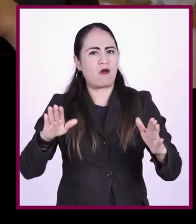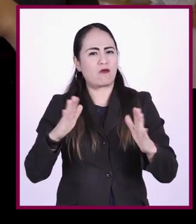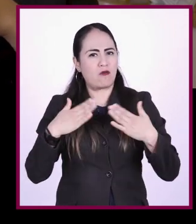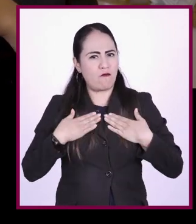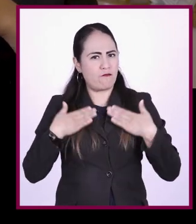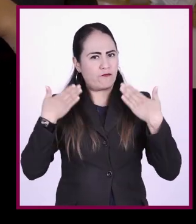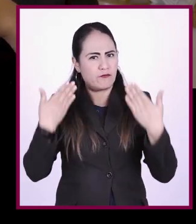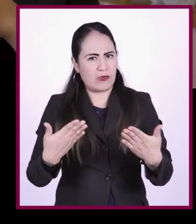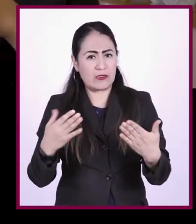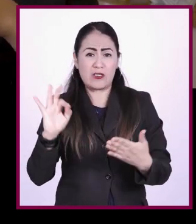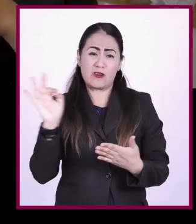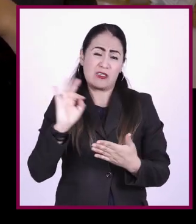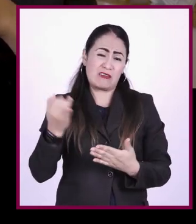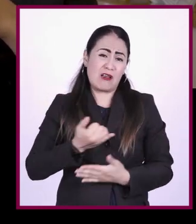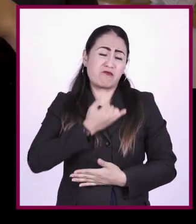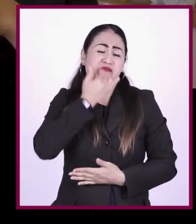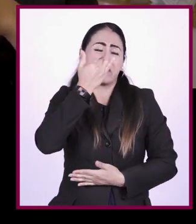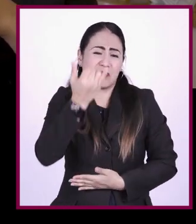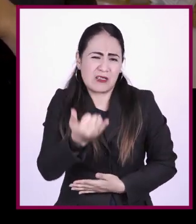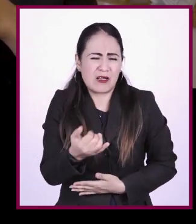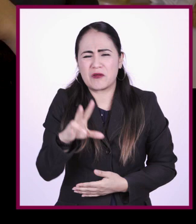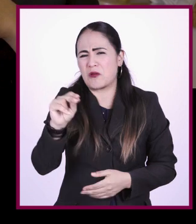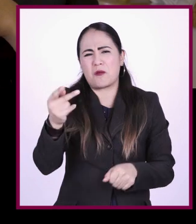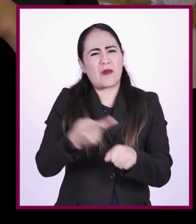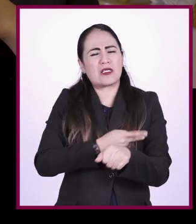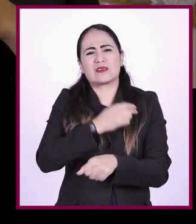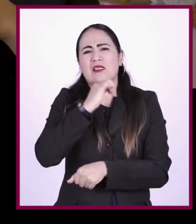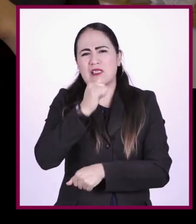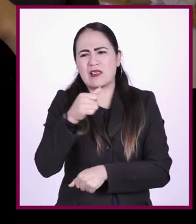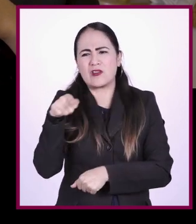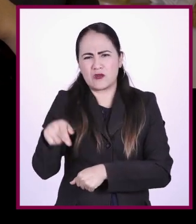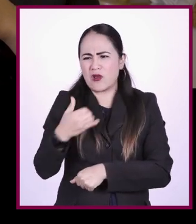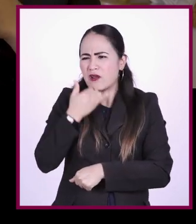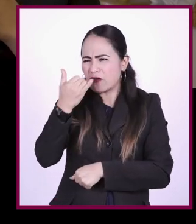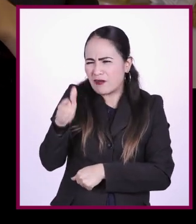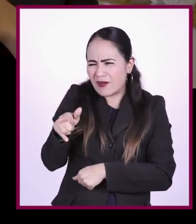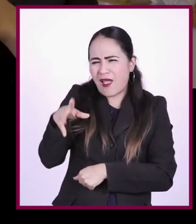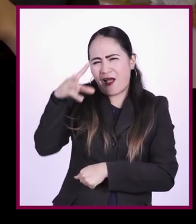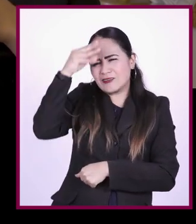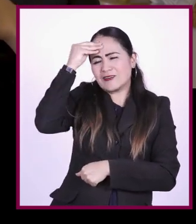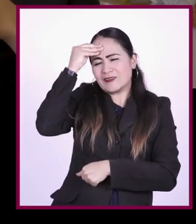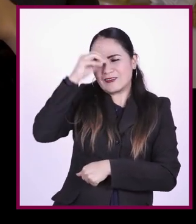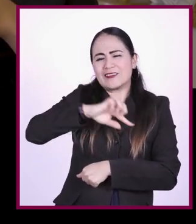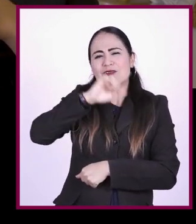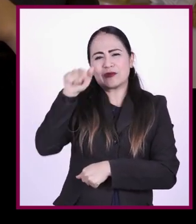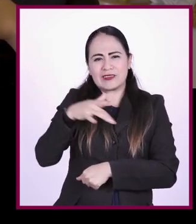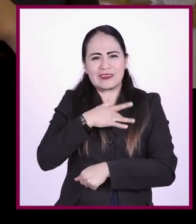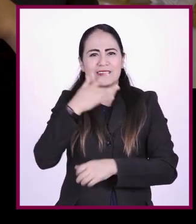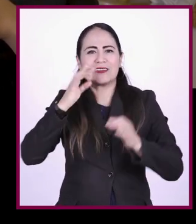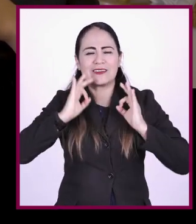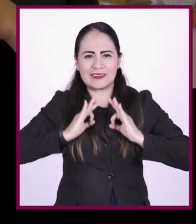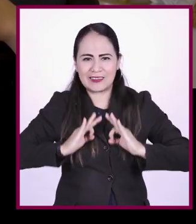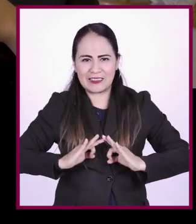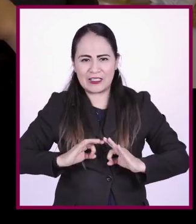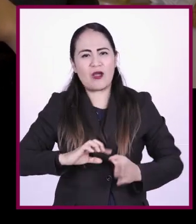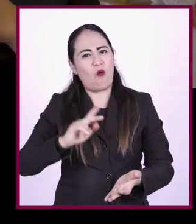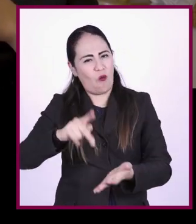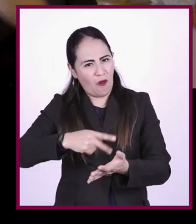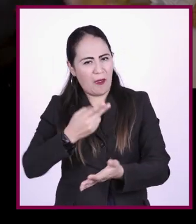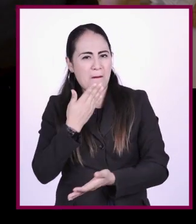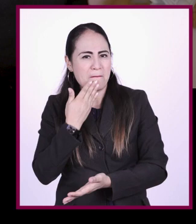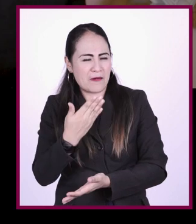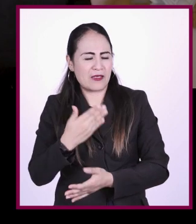confianza. Recuerdo que si me equivoco, tampoco pasa mucho. Puedo aprender de mis errores y puedo relajarme para reponerme de